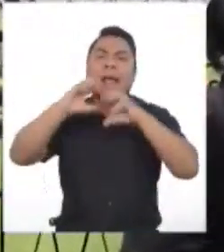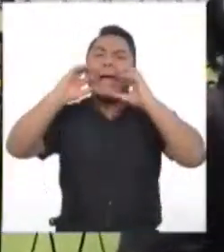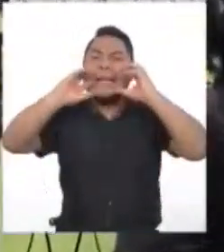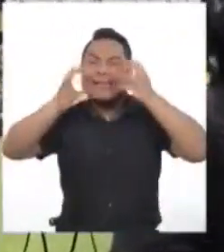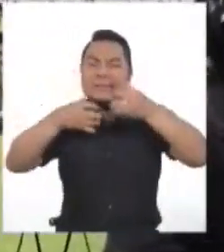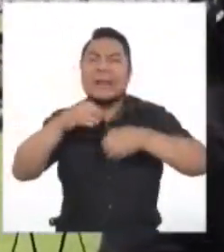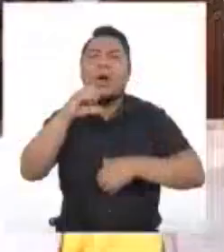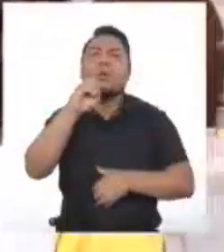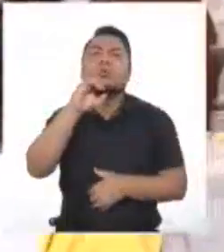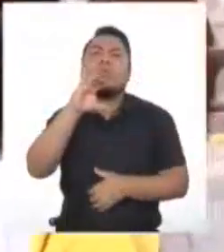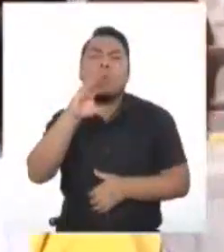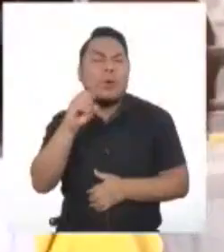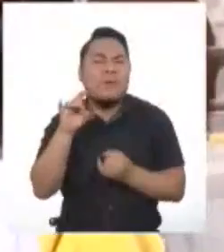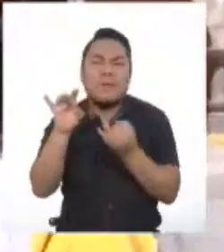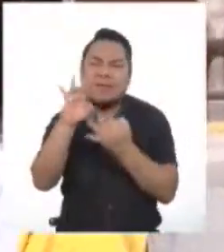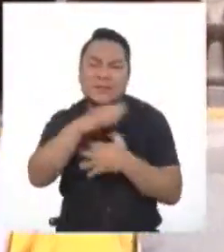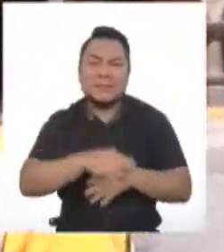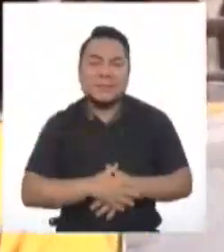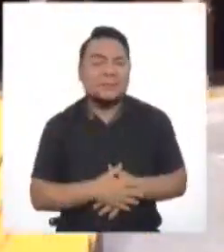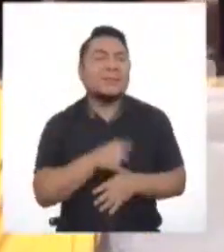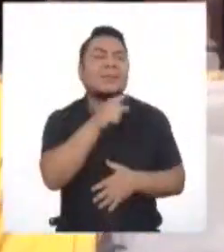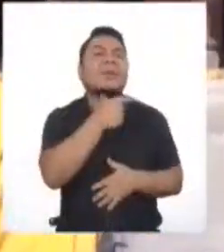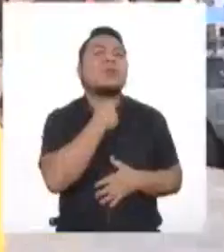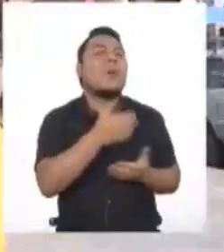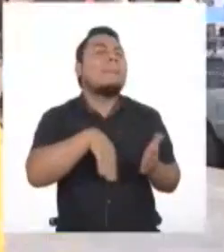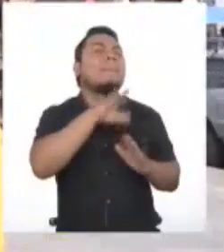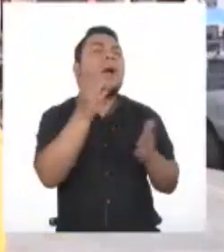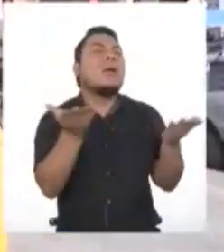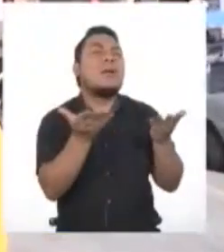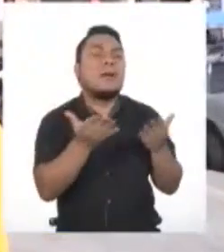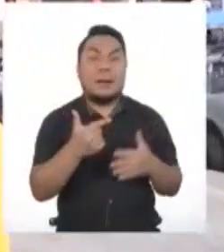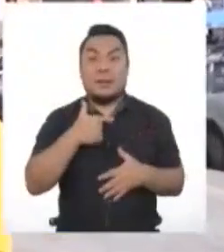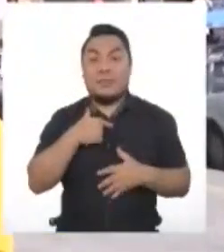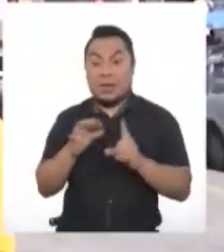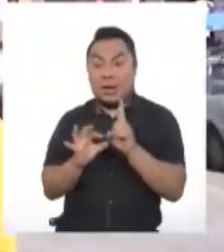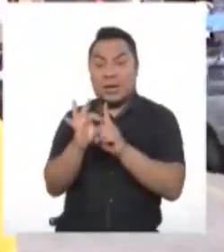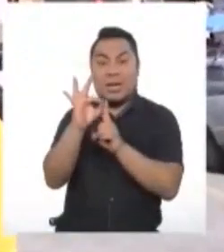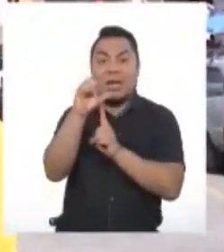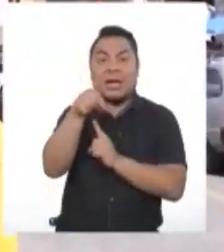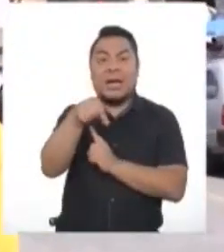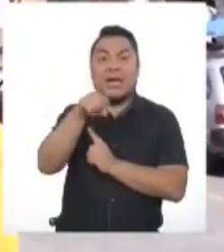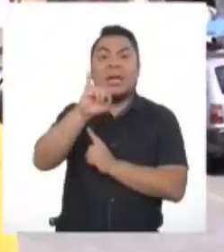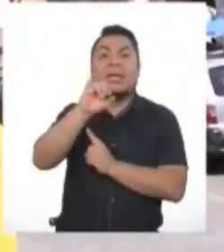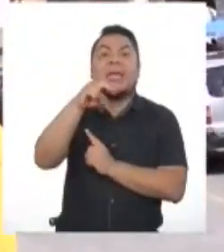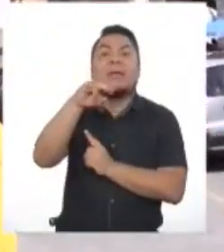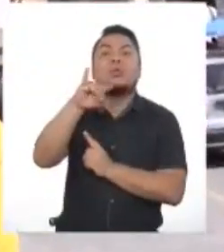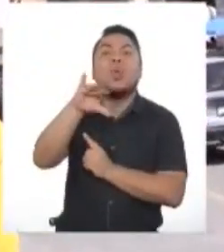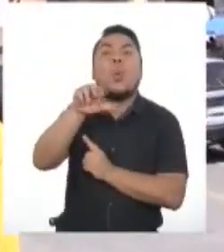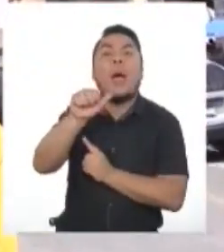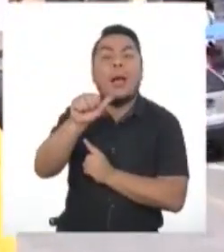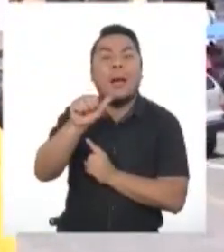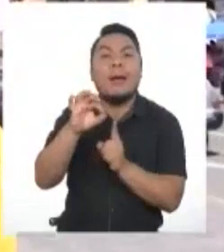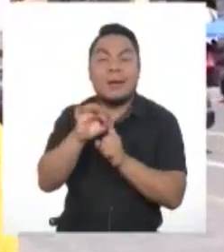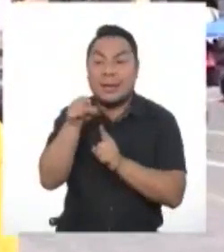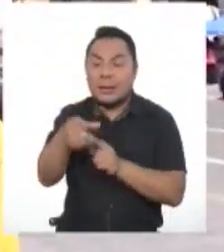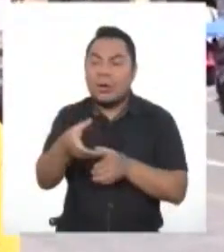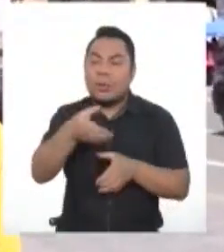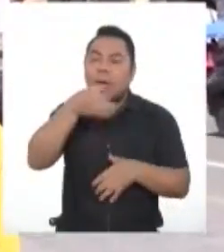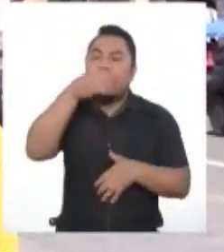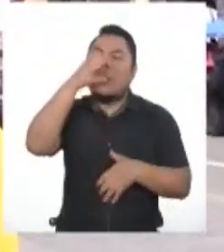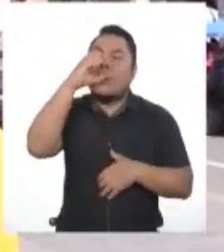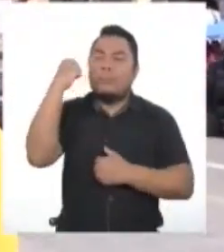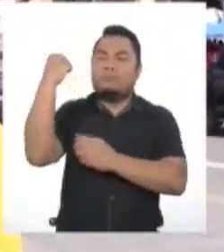olluco, la mazo, etcétera, ¿no? ¿Cuál es el que más le gusta? La quinoa podemos consumir, por ejemplo, en desayuno,